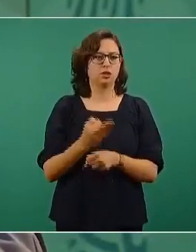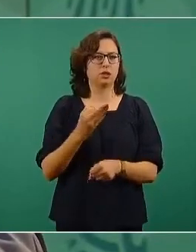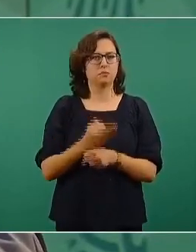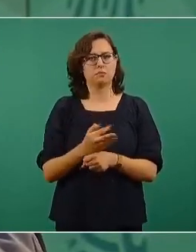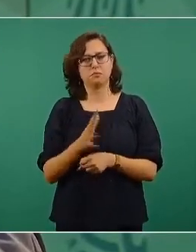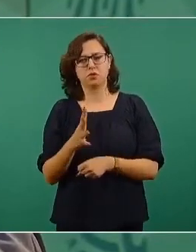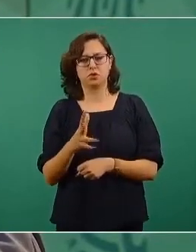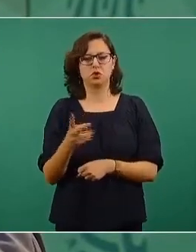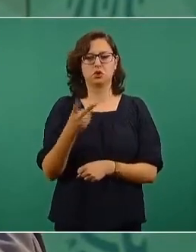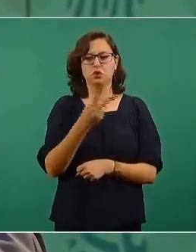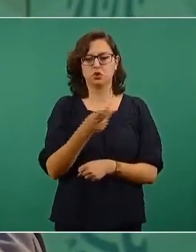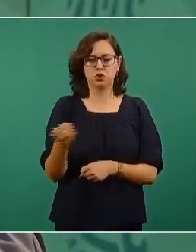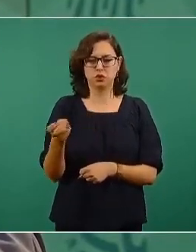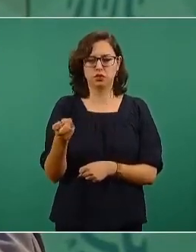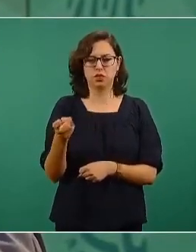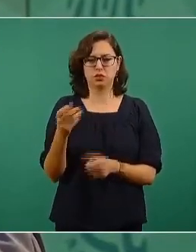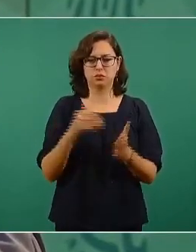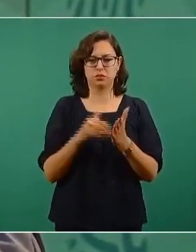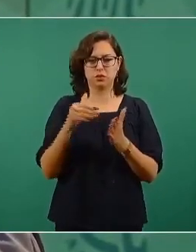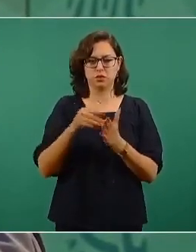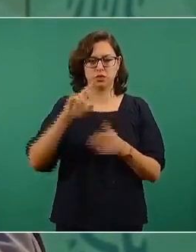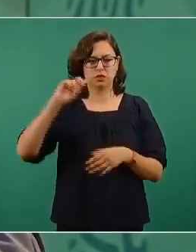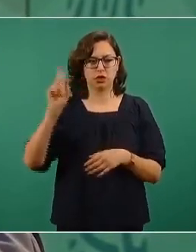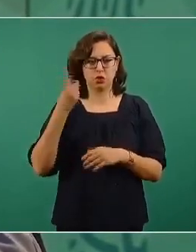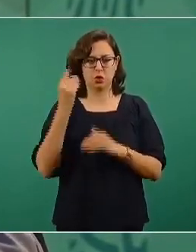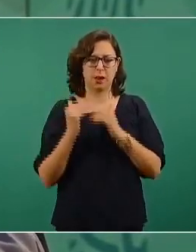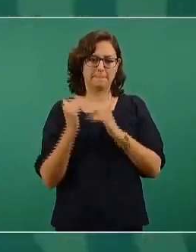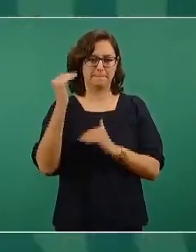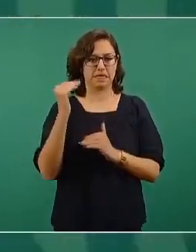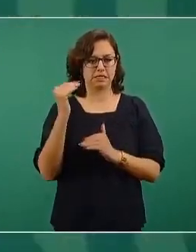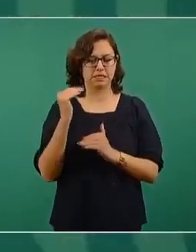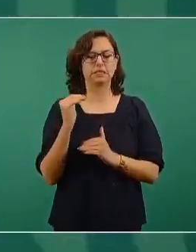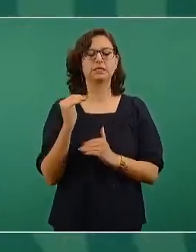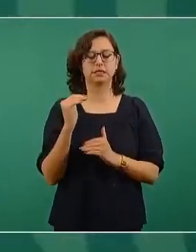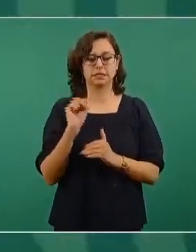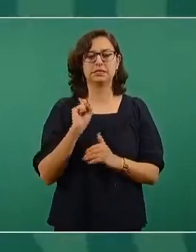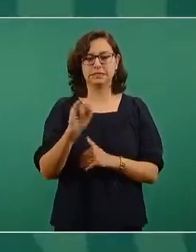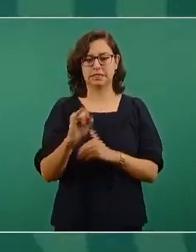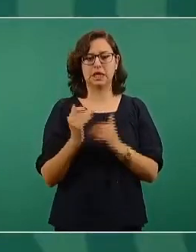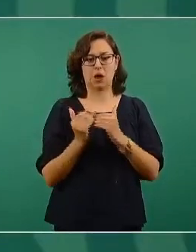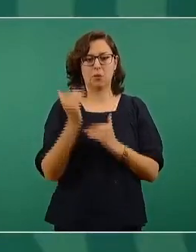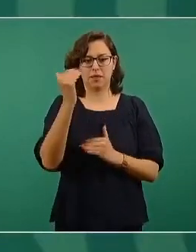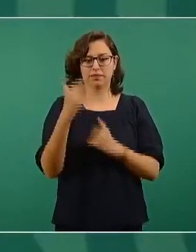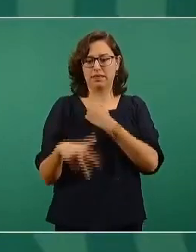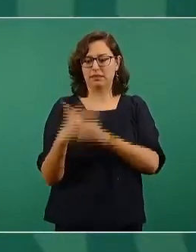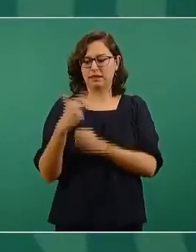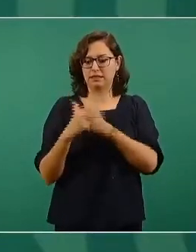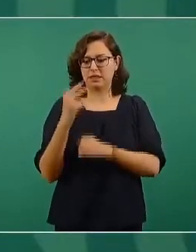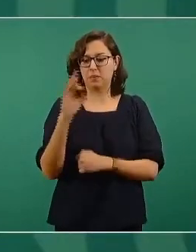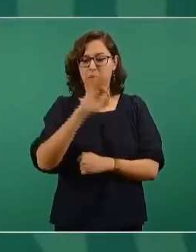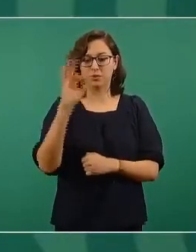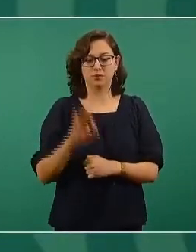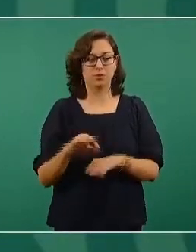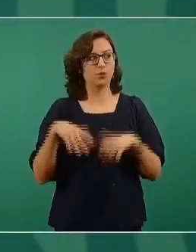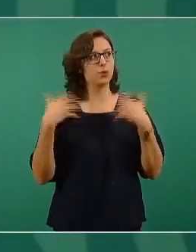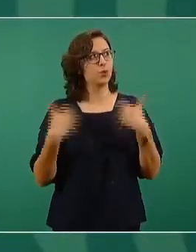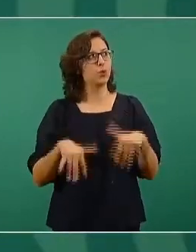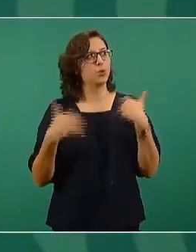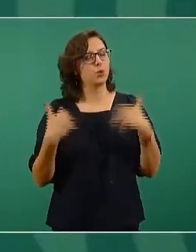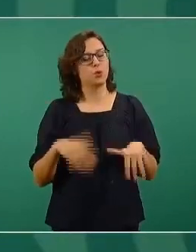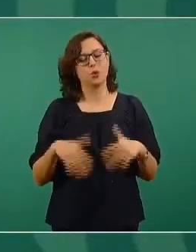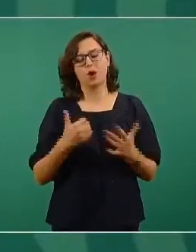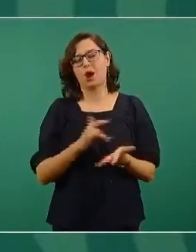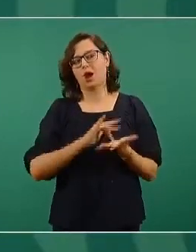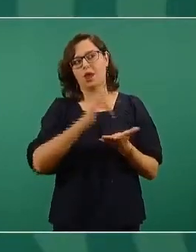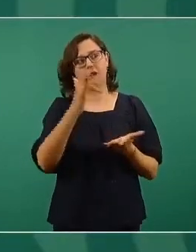calculamos que van a ser como 200 millones de dólares más, pero sí aumenta. Entonces, eso es lo que nos sacó adelante.